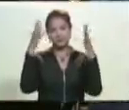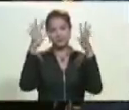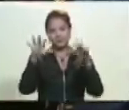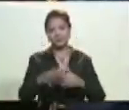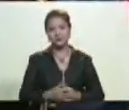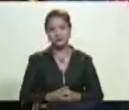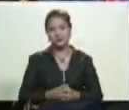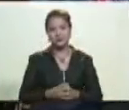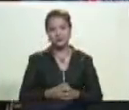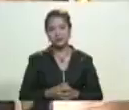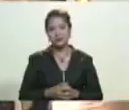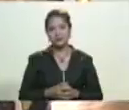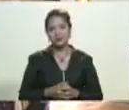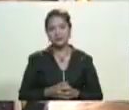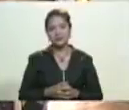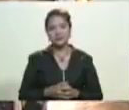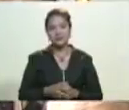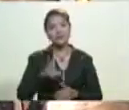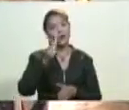con estos versos.